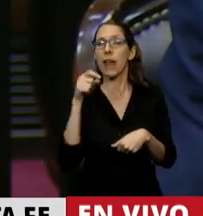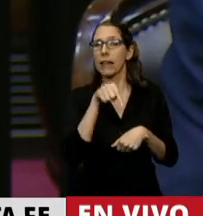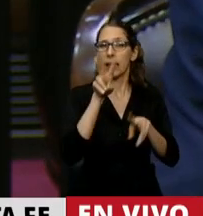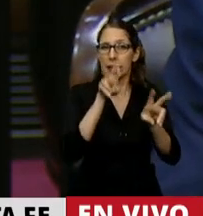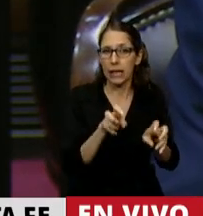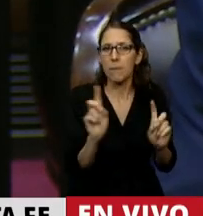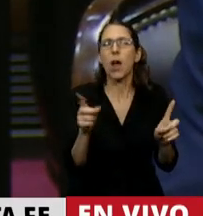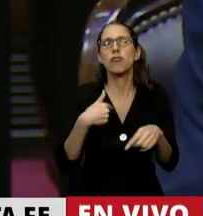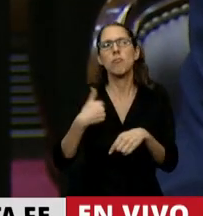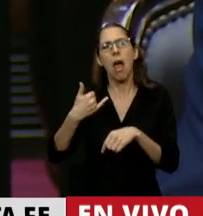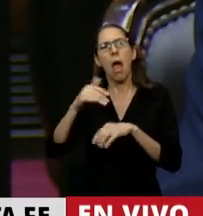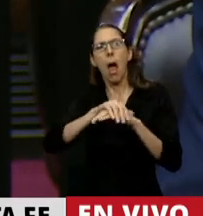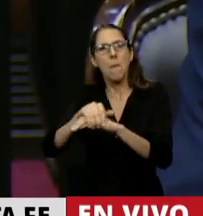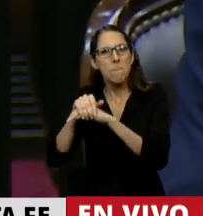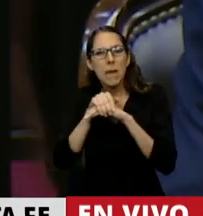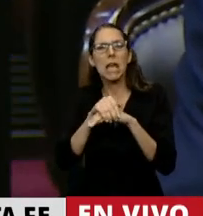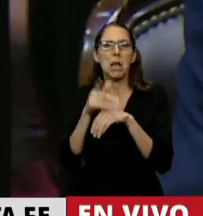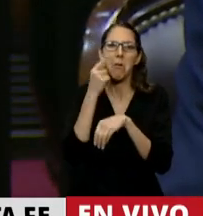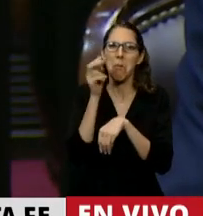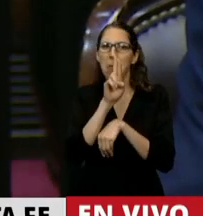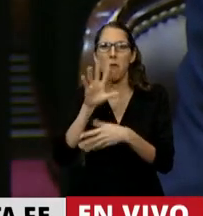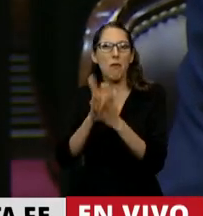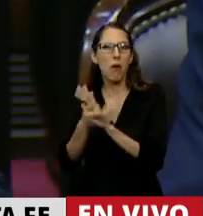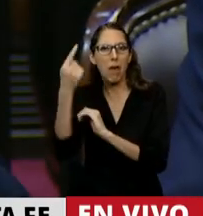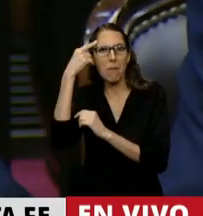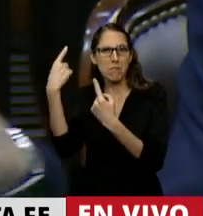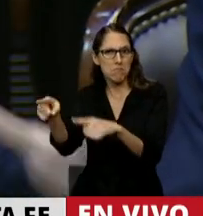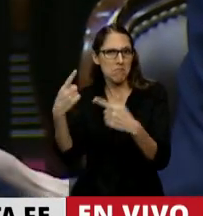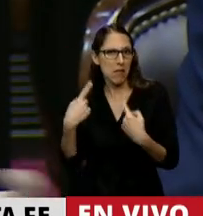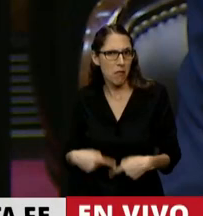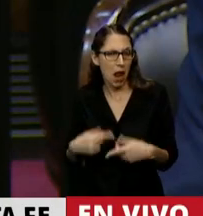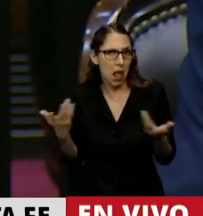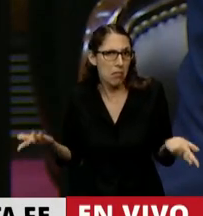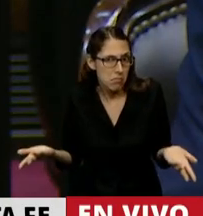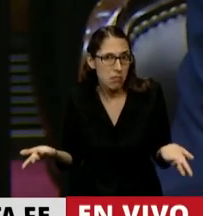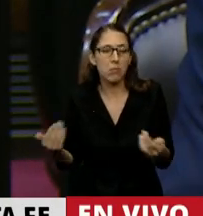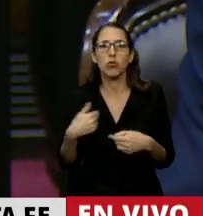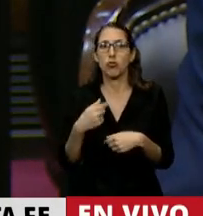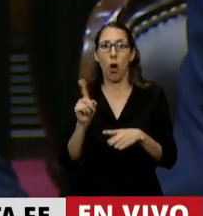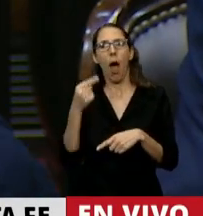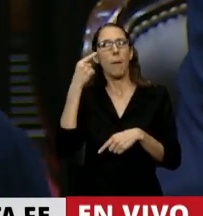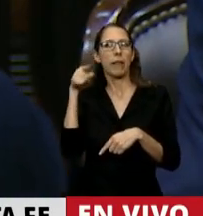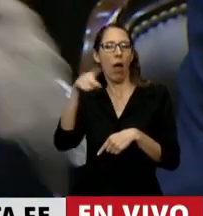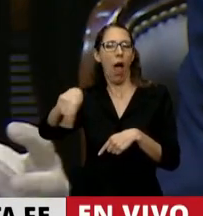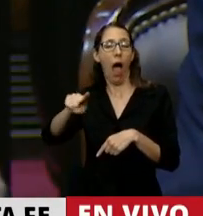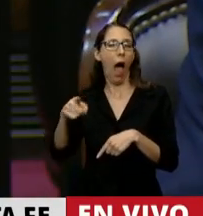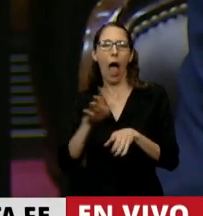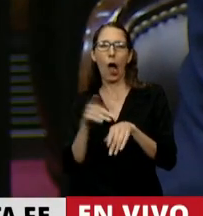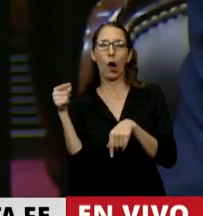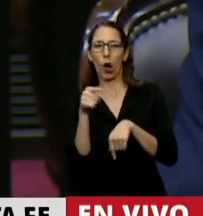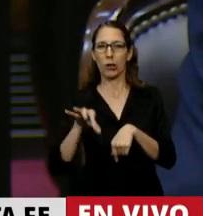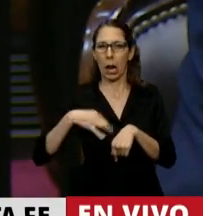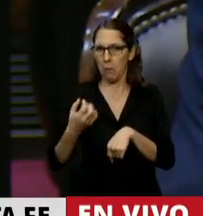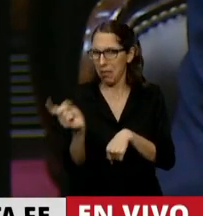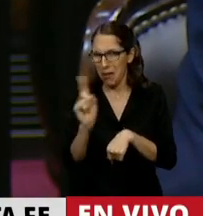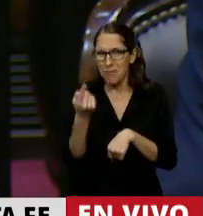que tienen una posición diferente a la mía y jamás podría decirle que no luchan por la vida porque conozco sus